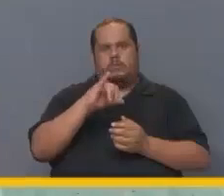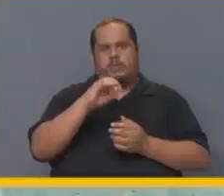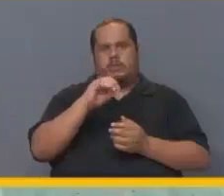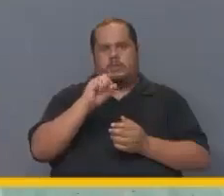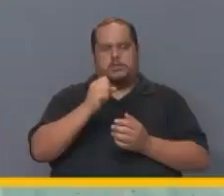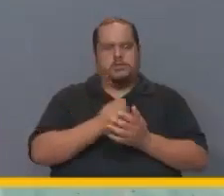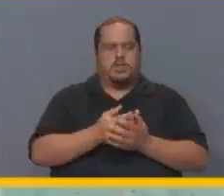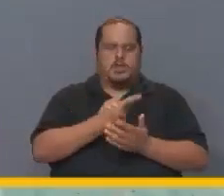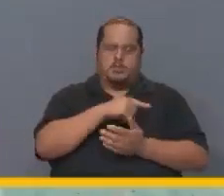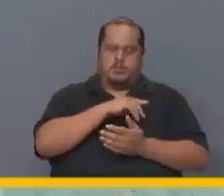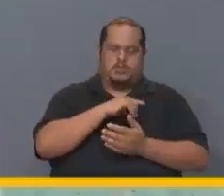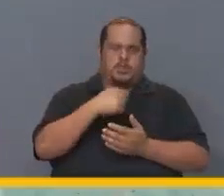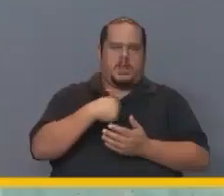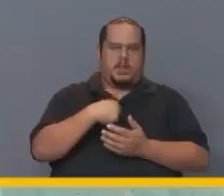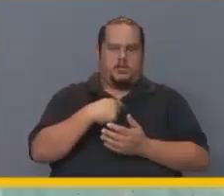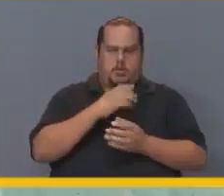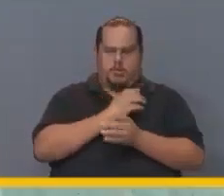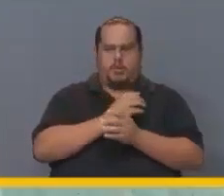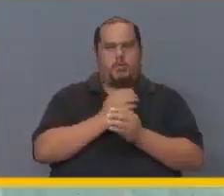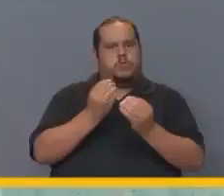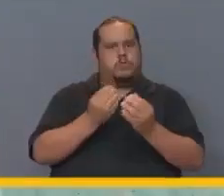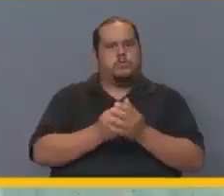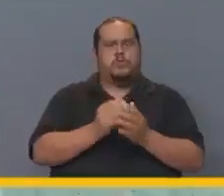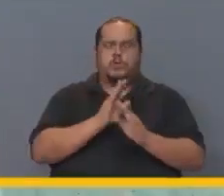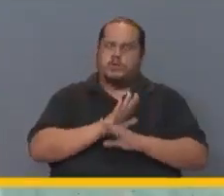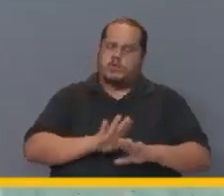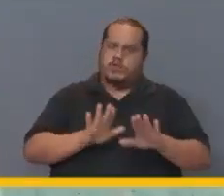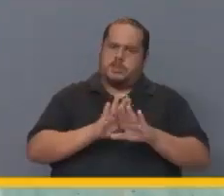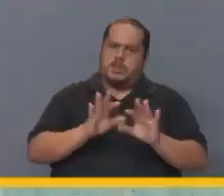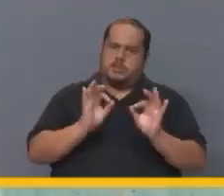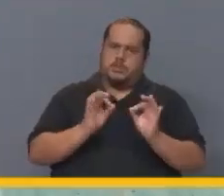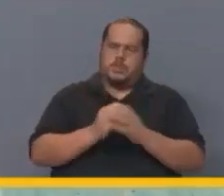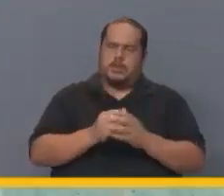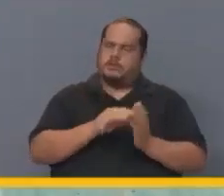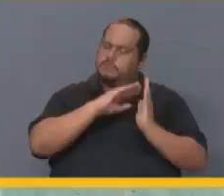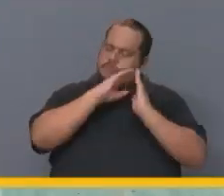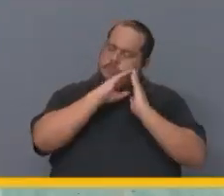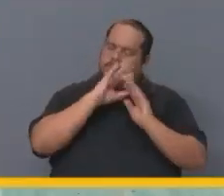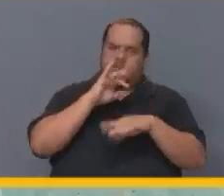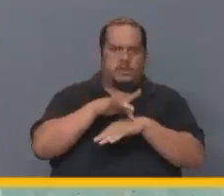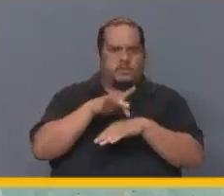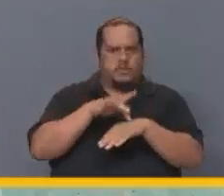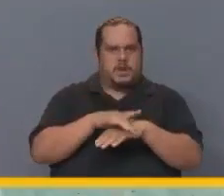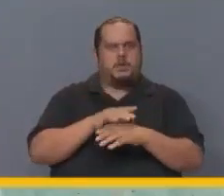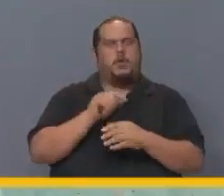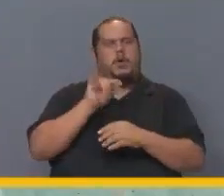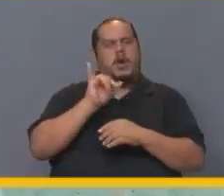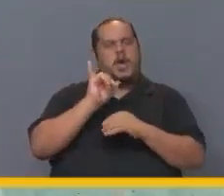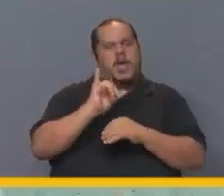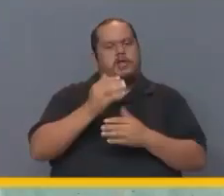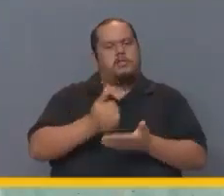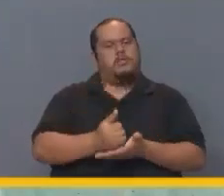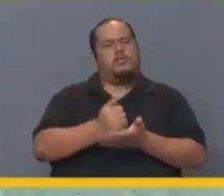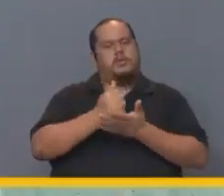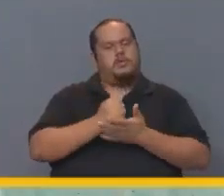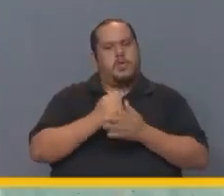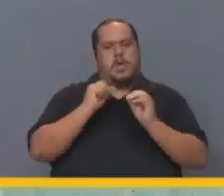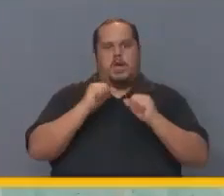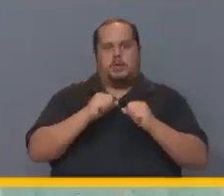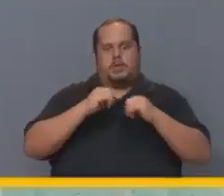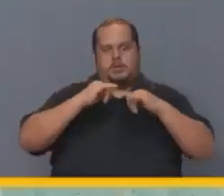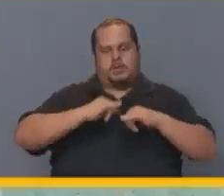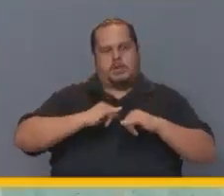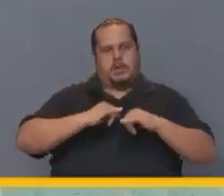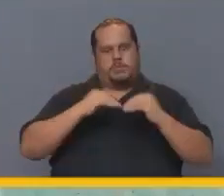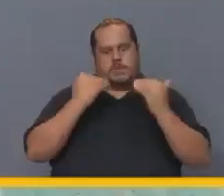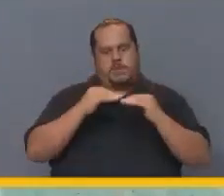En lo personal, como te digo, o sea, me cuido mucho, descanso bien, duermo temprano. Creo que eso me ha ayudado a poder mantenerme en el nivel